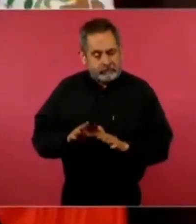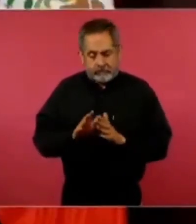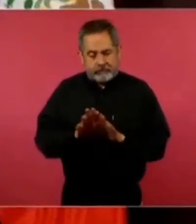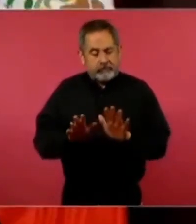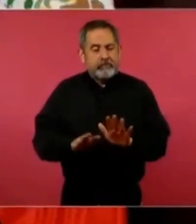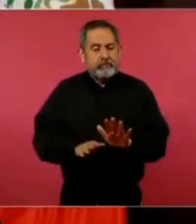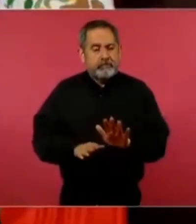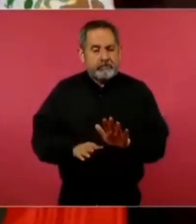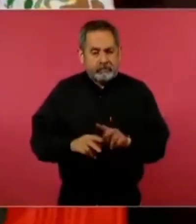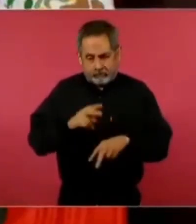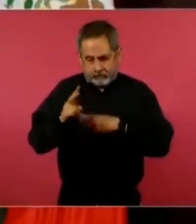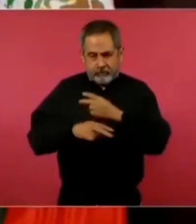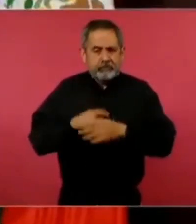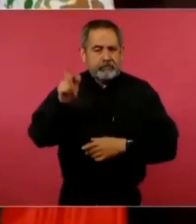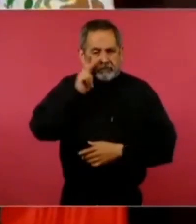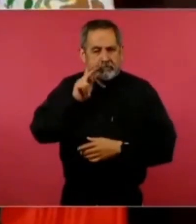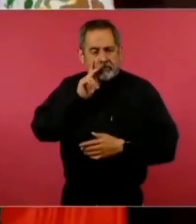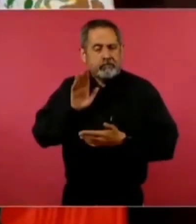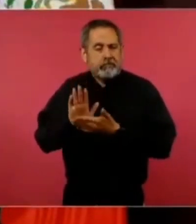Vamos a aprobarlo.